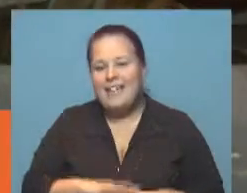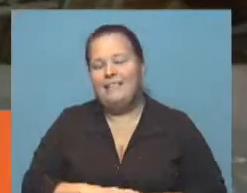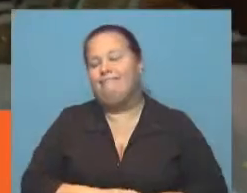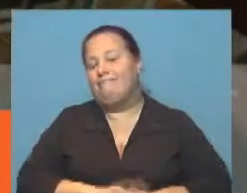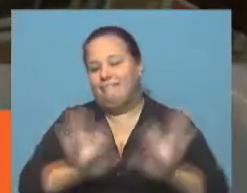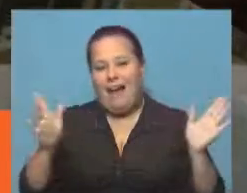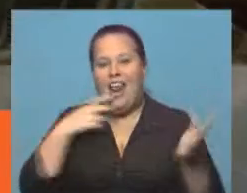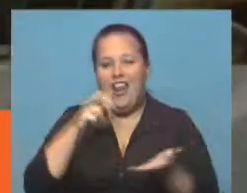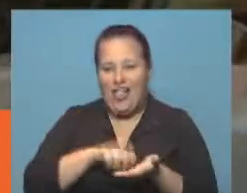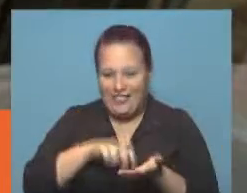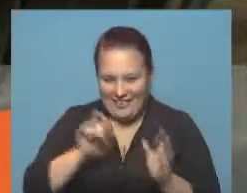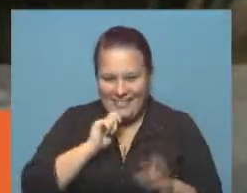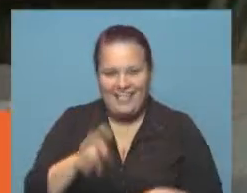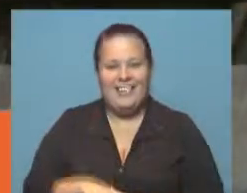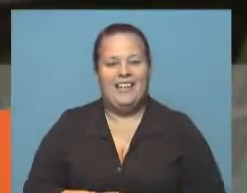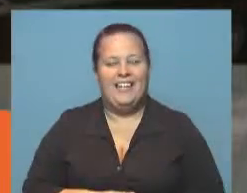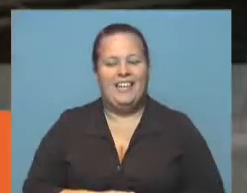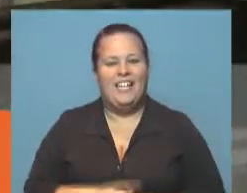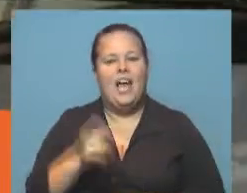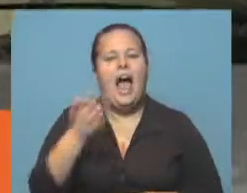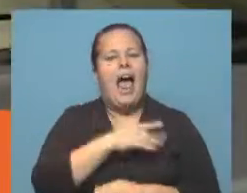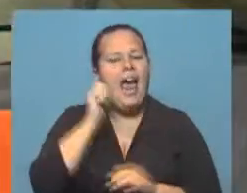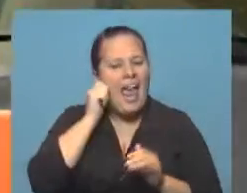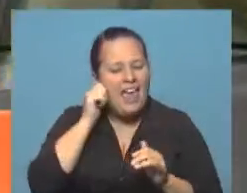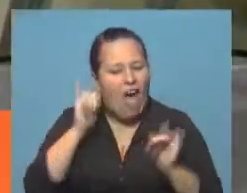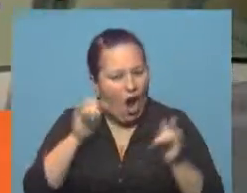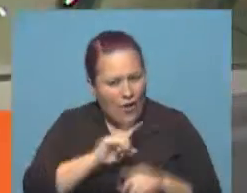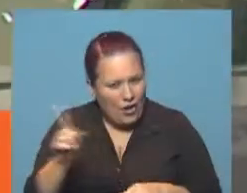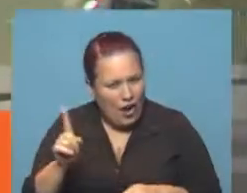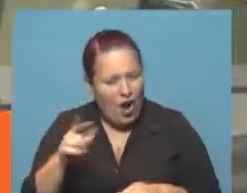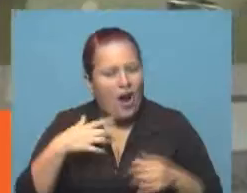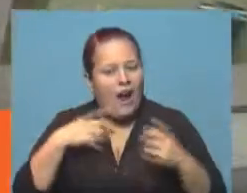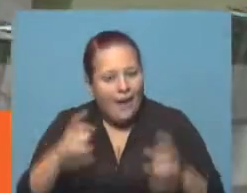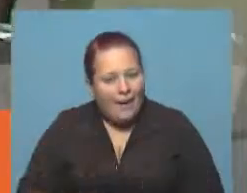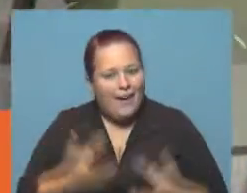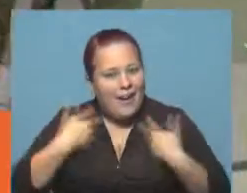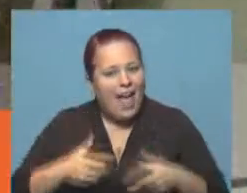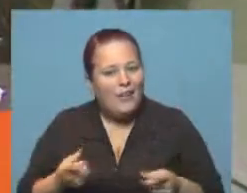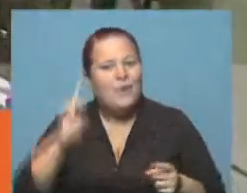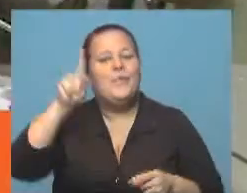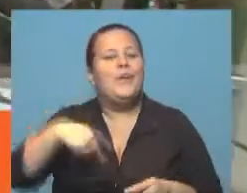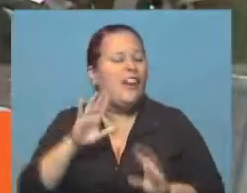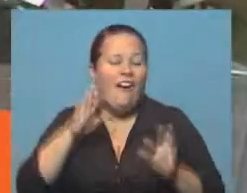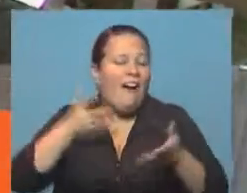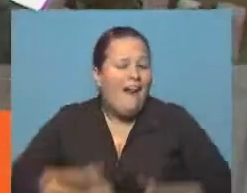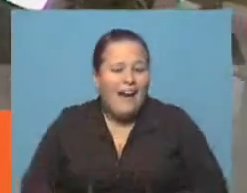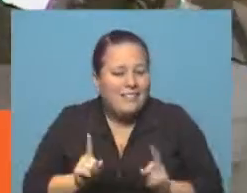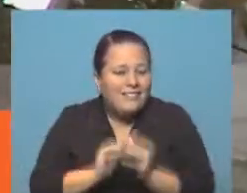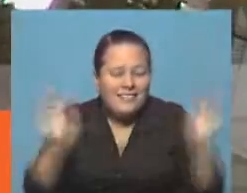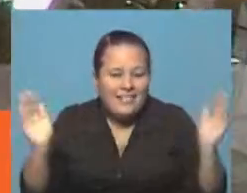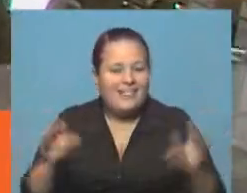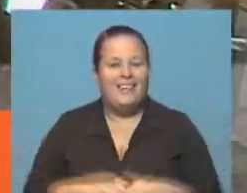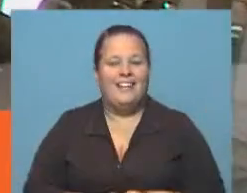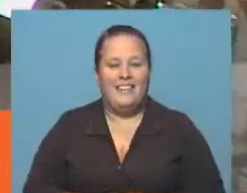boom para el noticiero. Olvidate. ¿No te los Mirá, ponen en la buenísimo. pubertad? ¿No es que te los ponen ahí? No, ya vienen, ya vienen de hace No, con un tiempo.